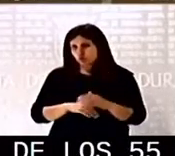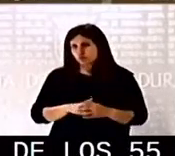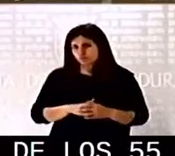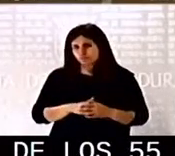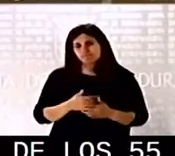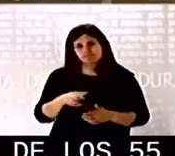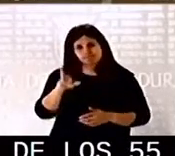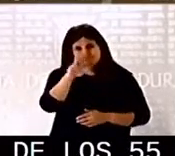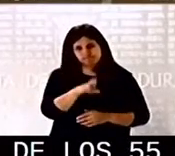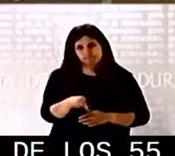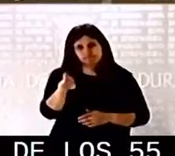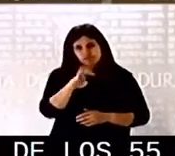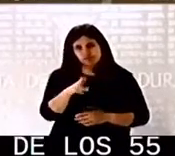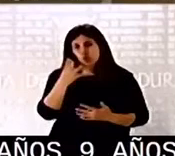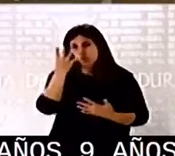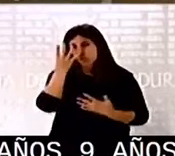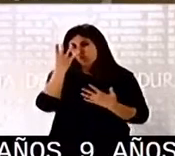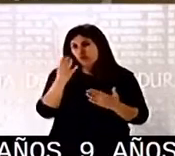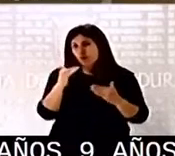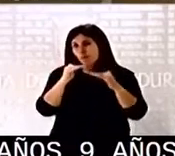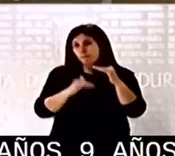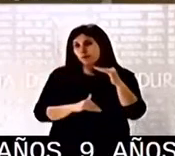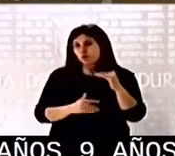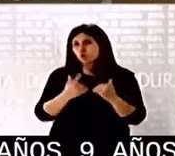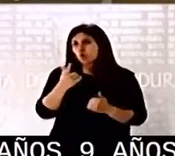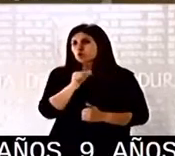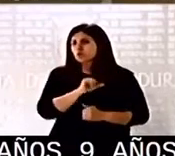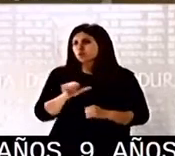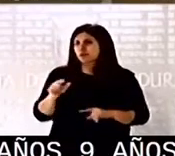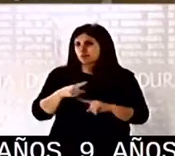Insisto, 9 años menos en solo una semana y media.